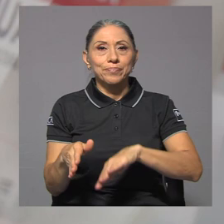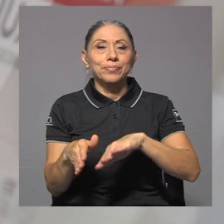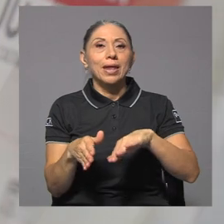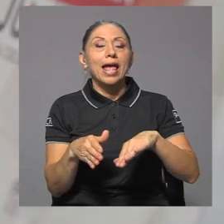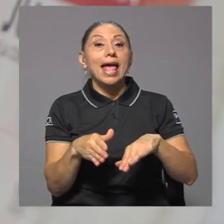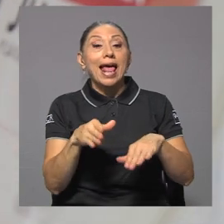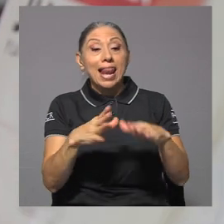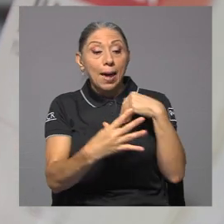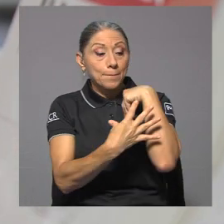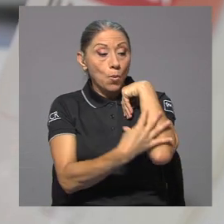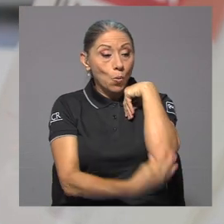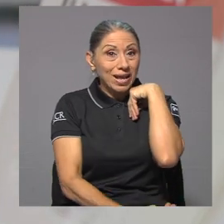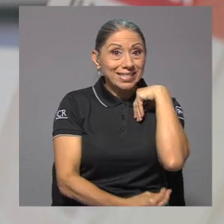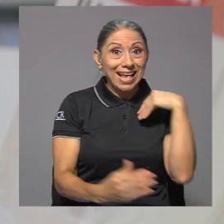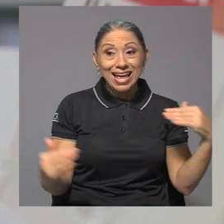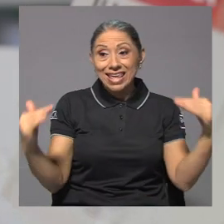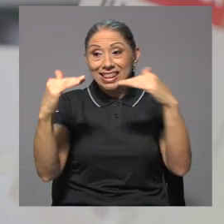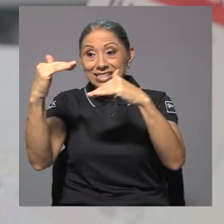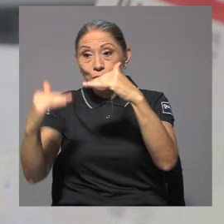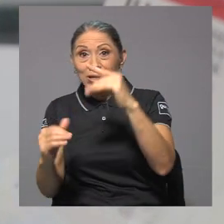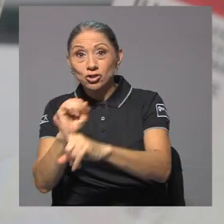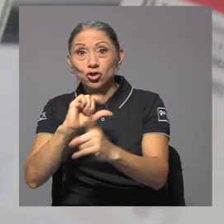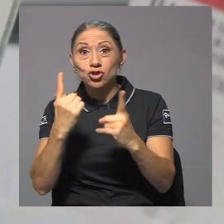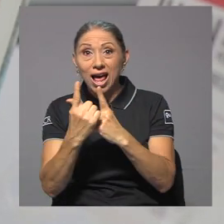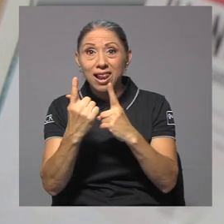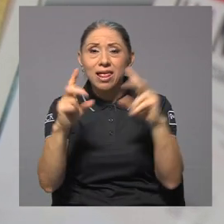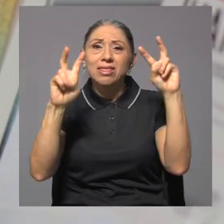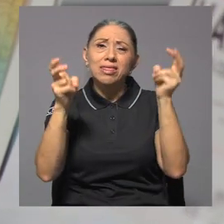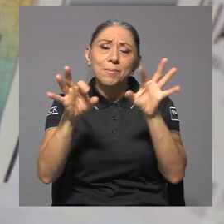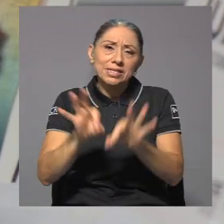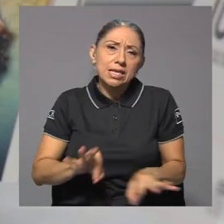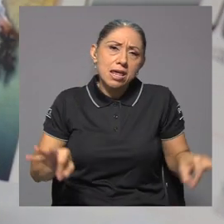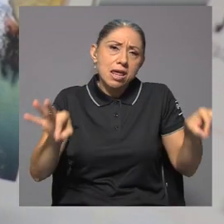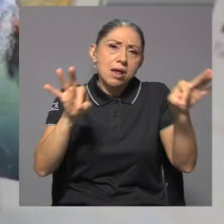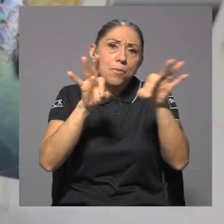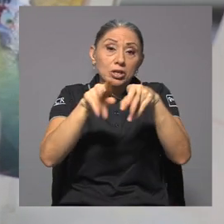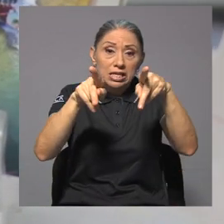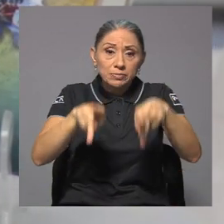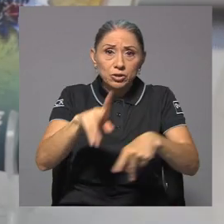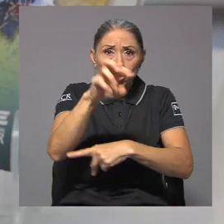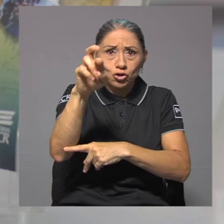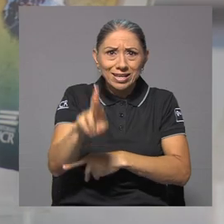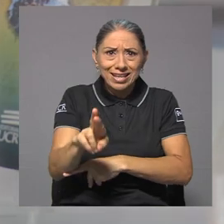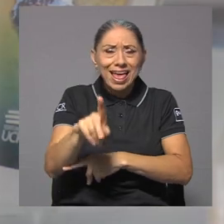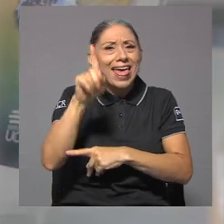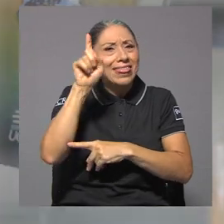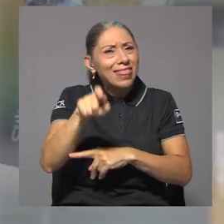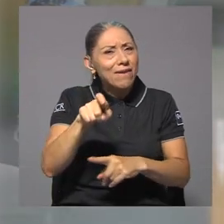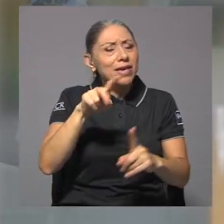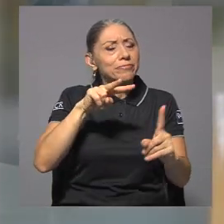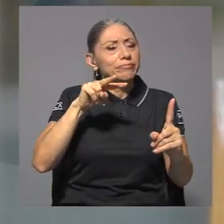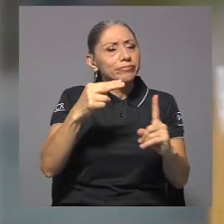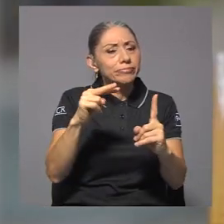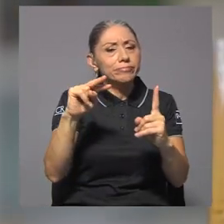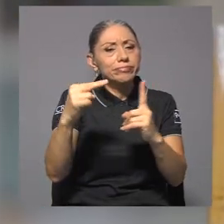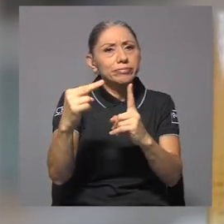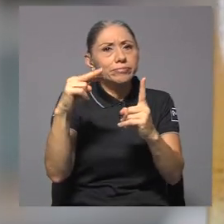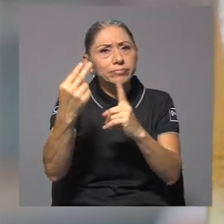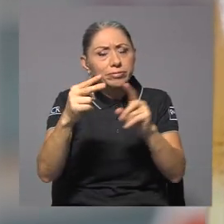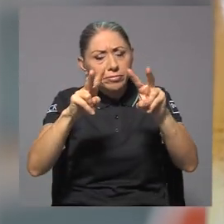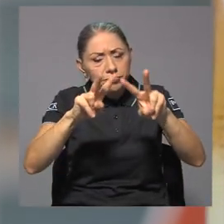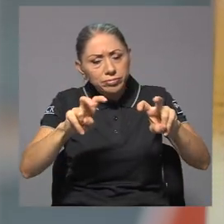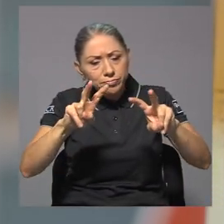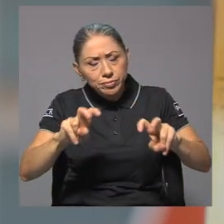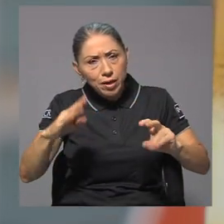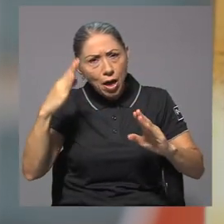pobreza y la desigualdad social son temas cruciales para la sociedad costarricense deben ser abordados desde múltiples enfoques para